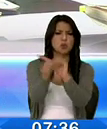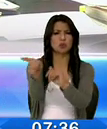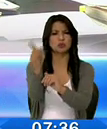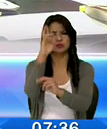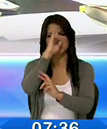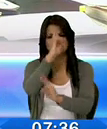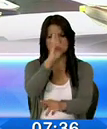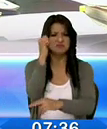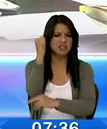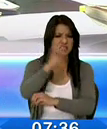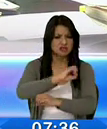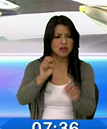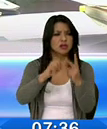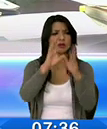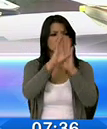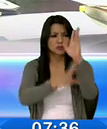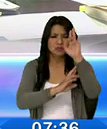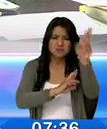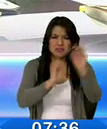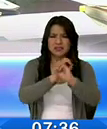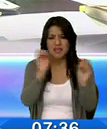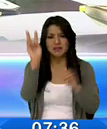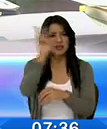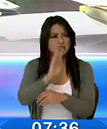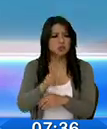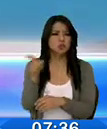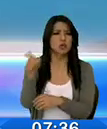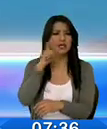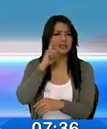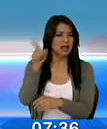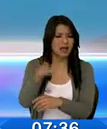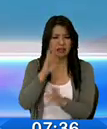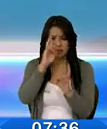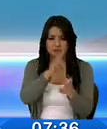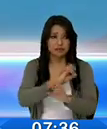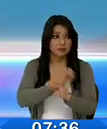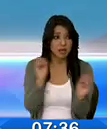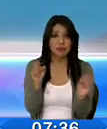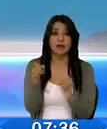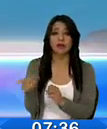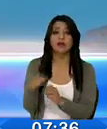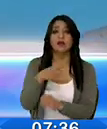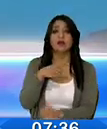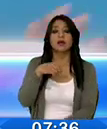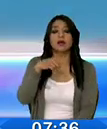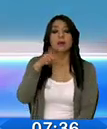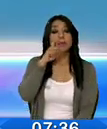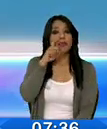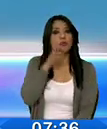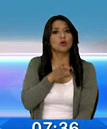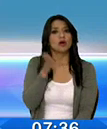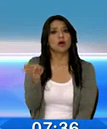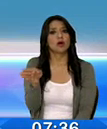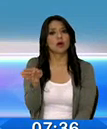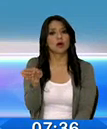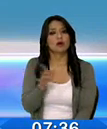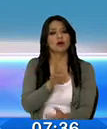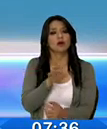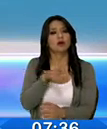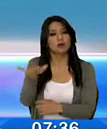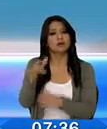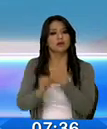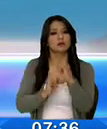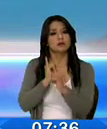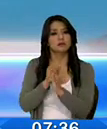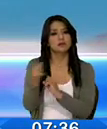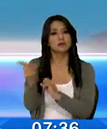la violación a la Constitución venezolana y al Estado de Derecho, Maduro va a un viaje internacional a